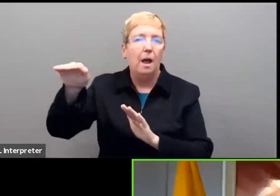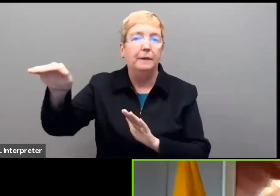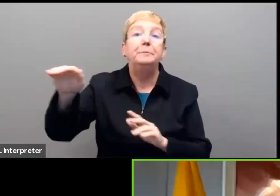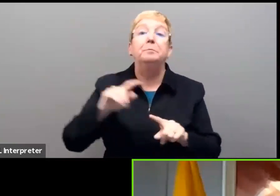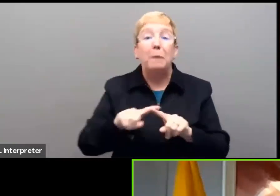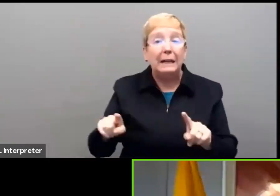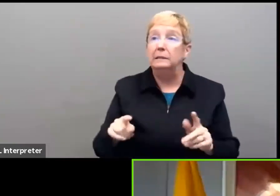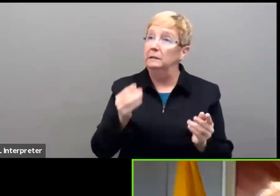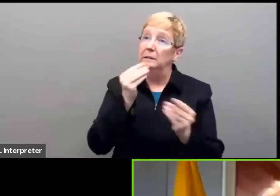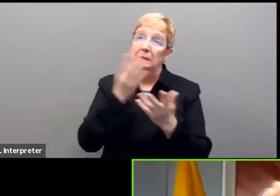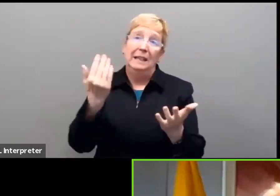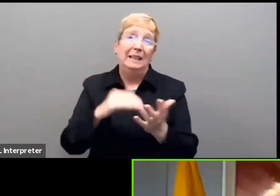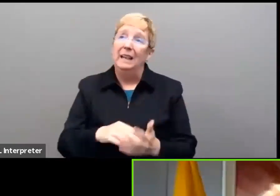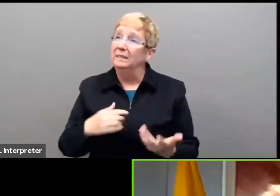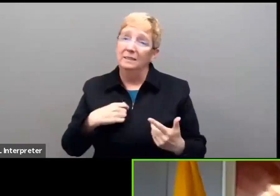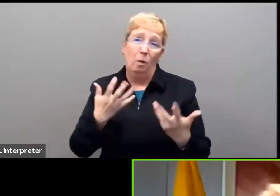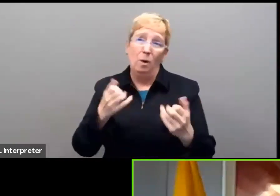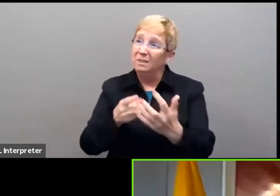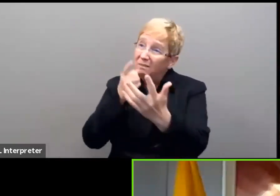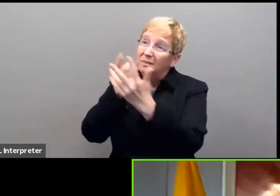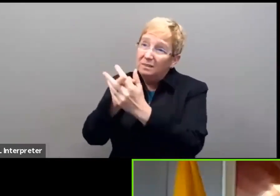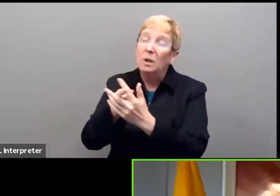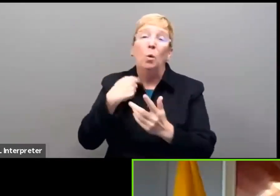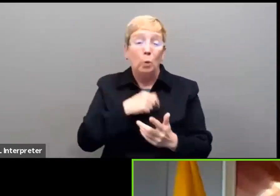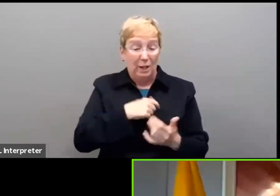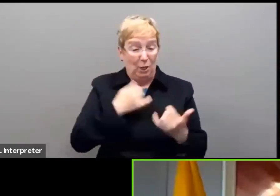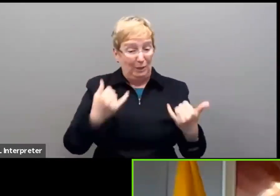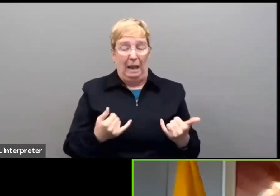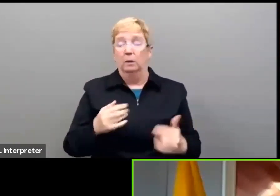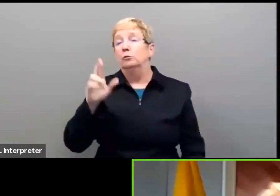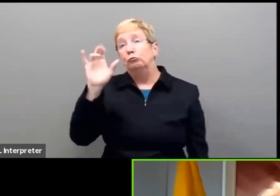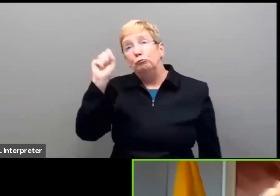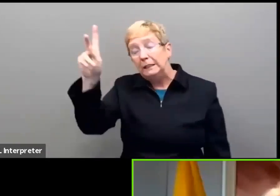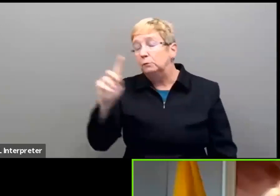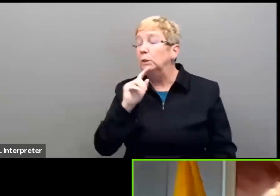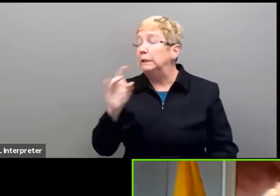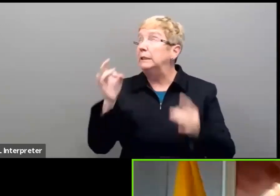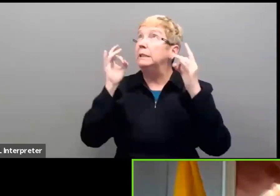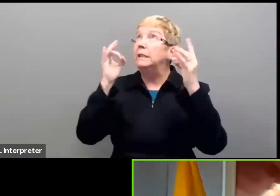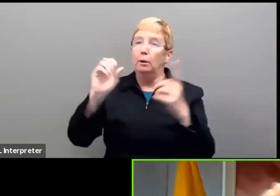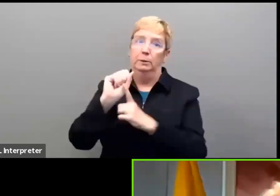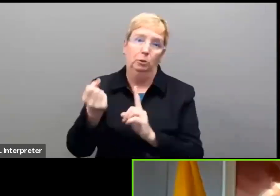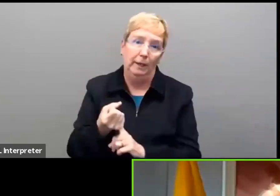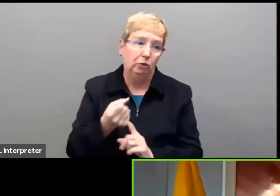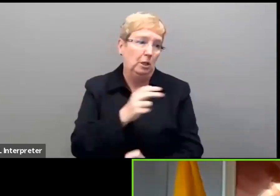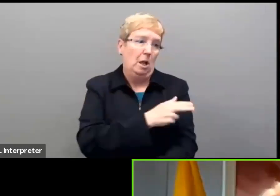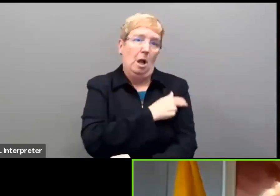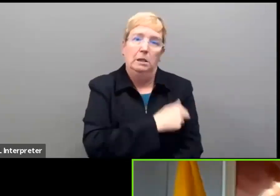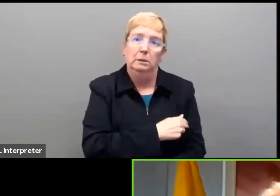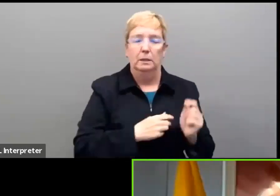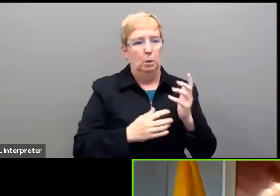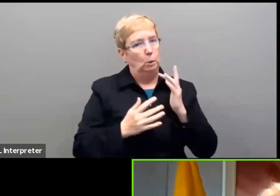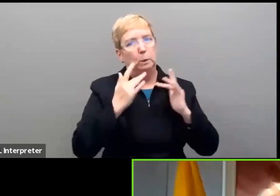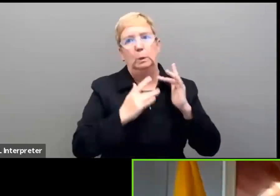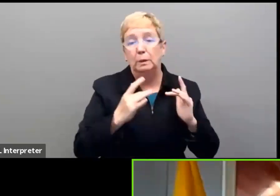efectiva y oportuna, y esperemos que estas medidas tengan el impacto esperado y que los nuevos mexicanos,